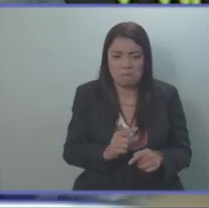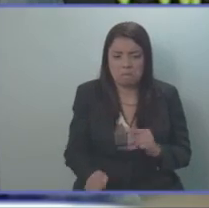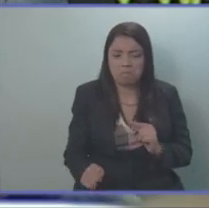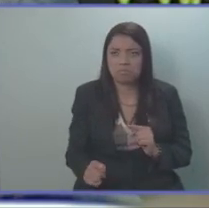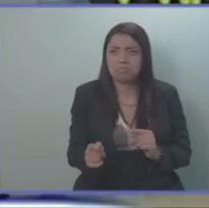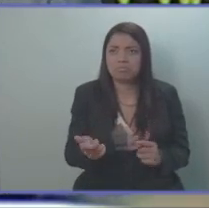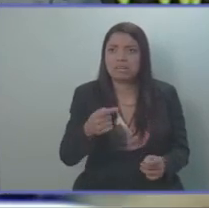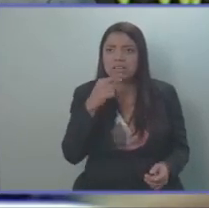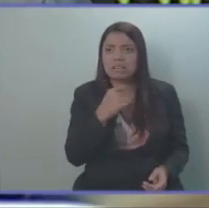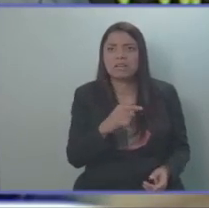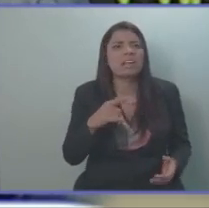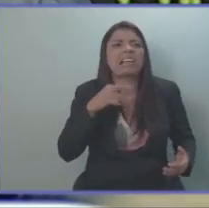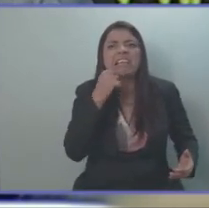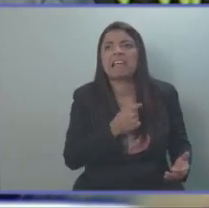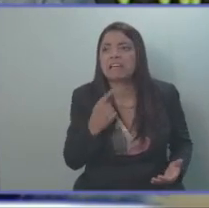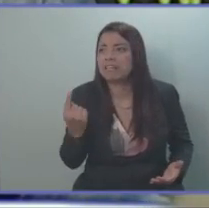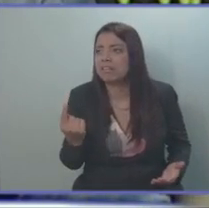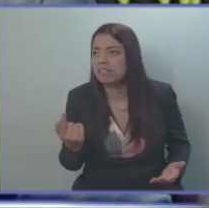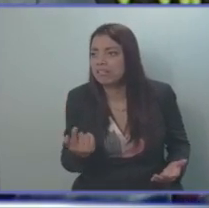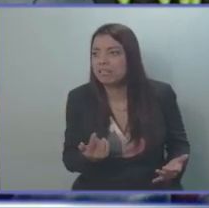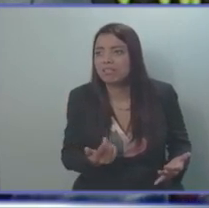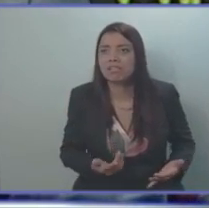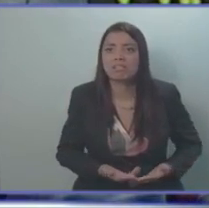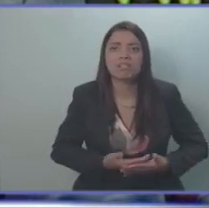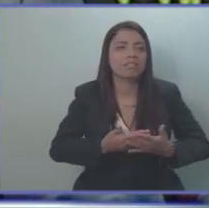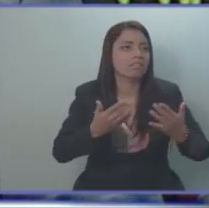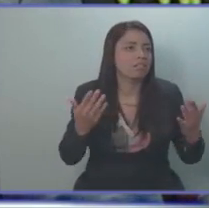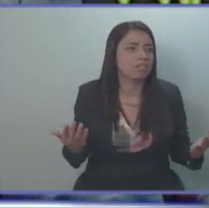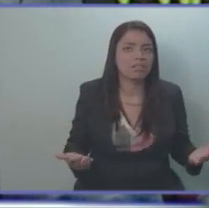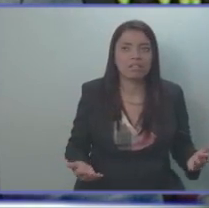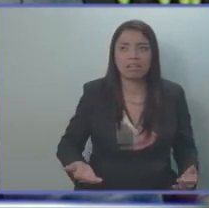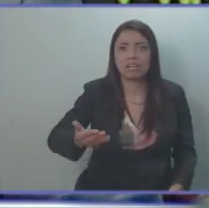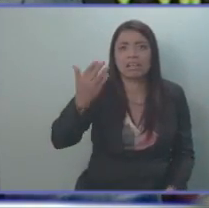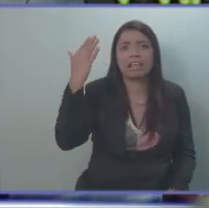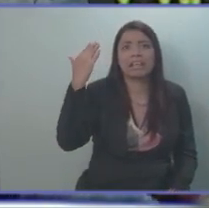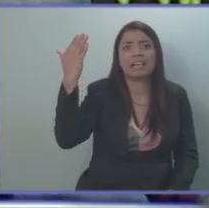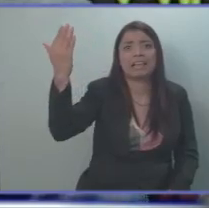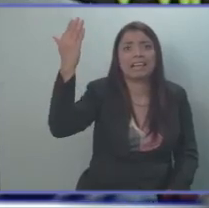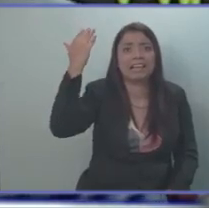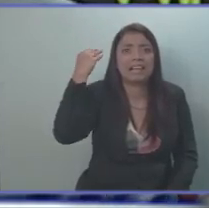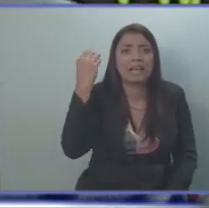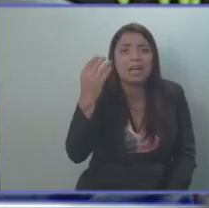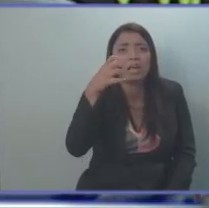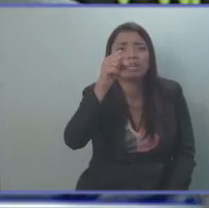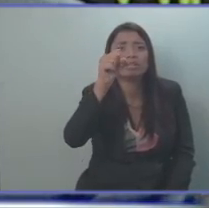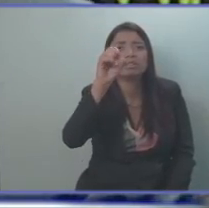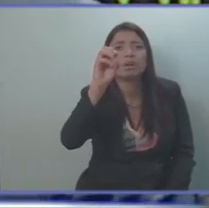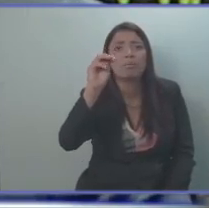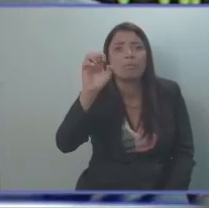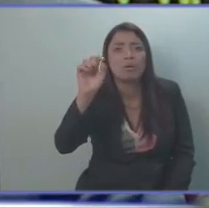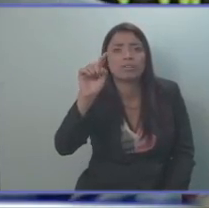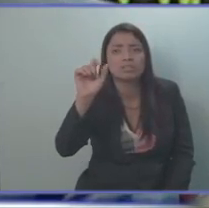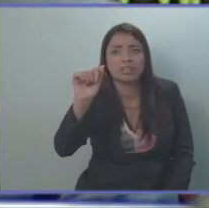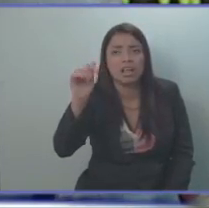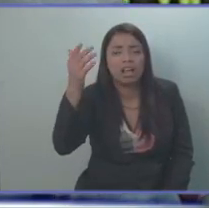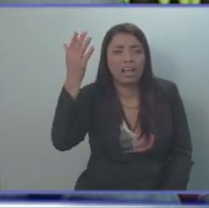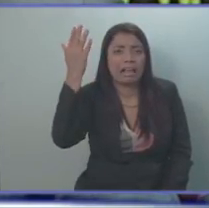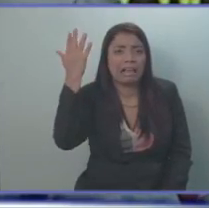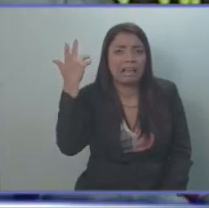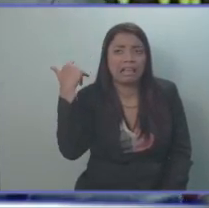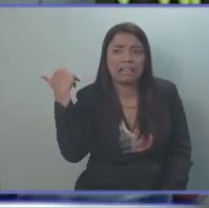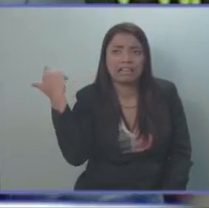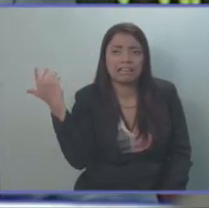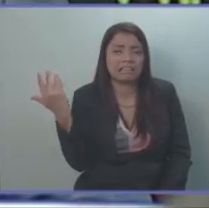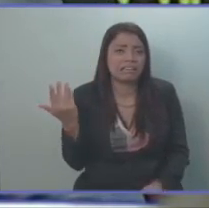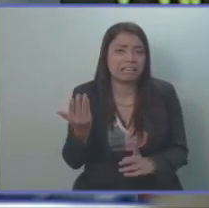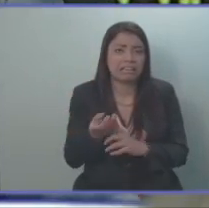de esto, ¿quién fue? Sacaron a Somoza por no querer dejar el poder, por